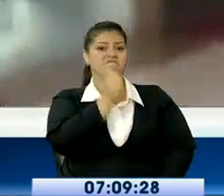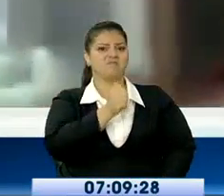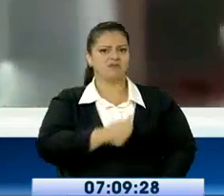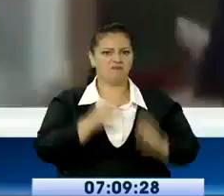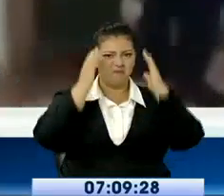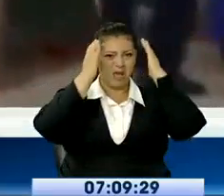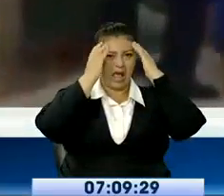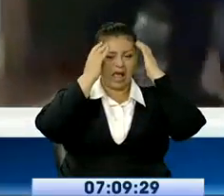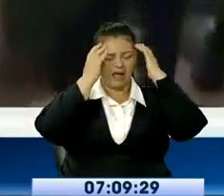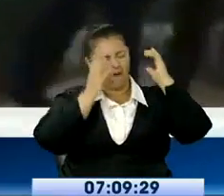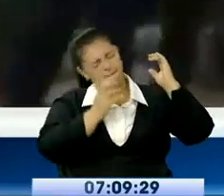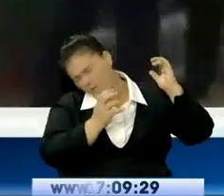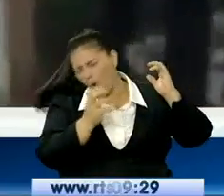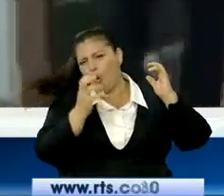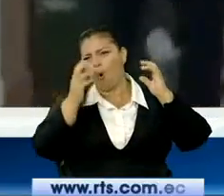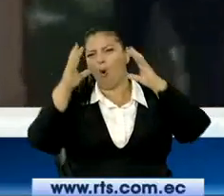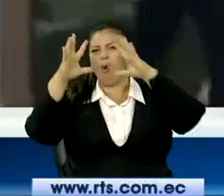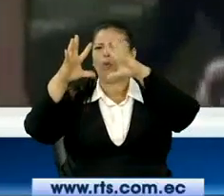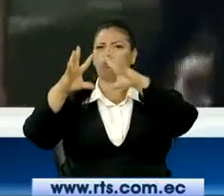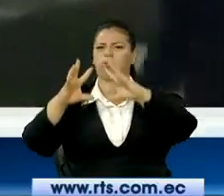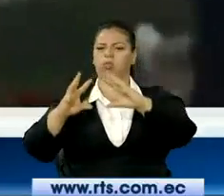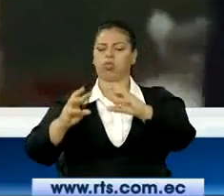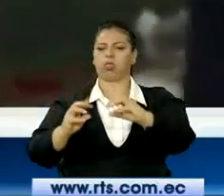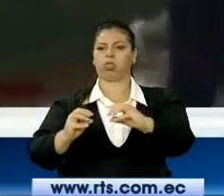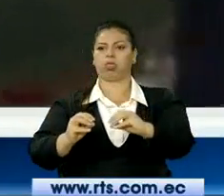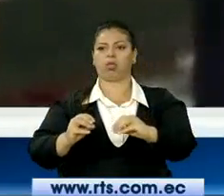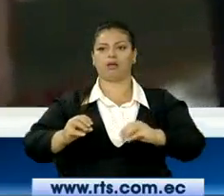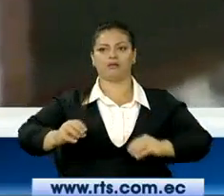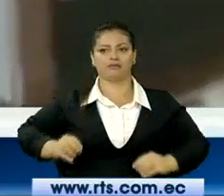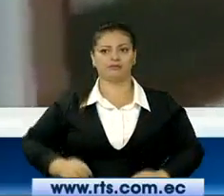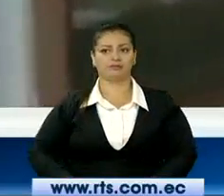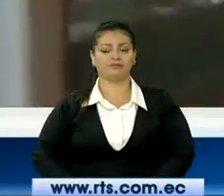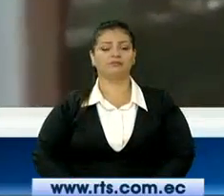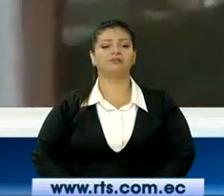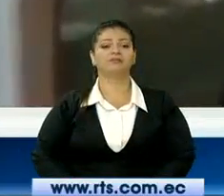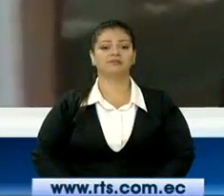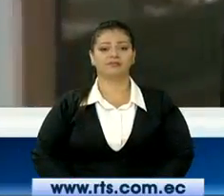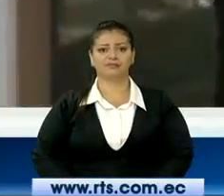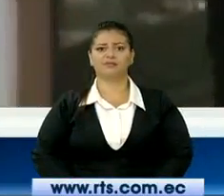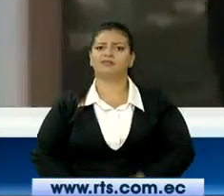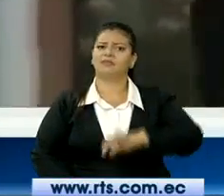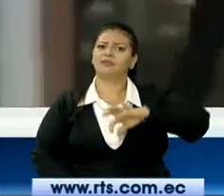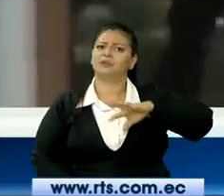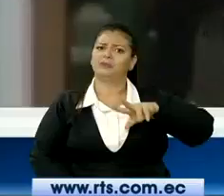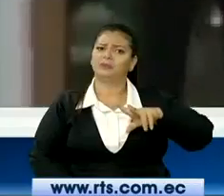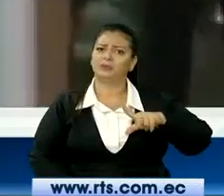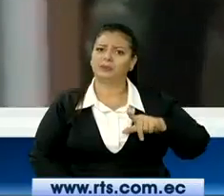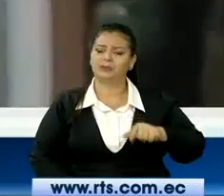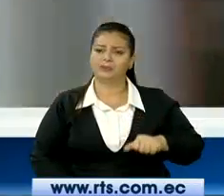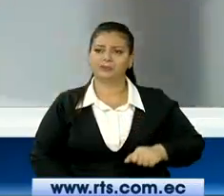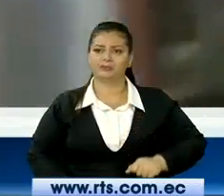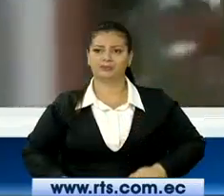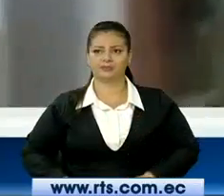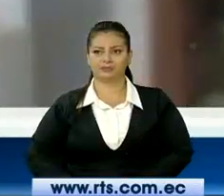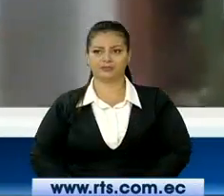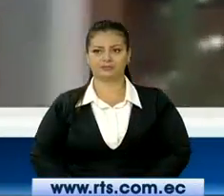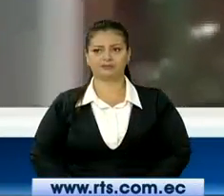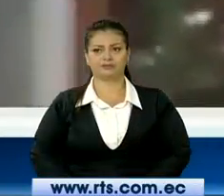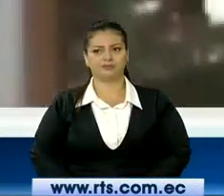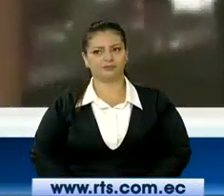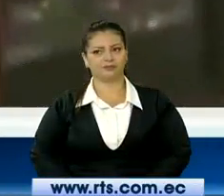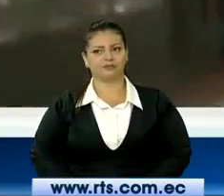Luego de ser sorprendido robando, buscó llamar la atención para victimizarse.